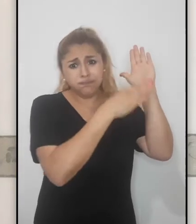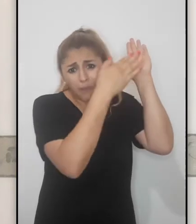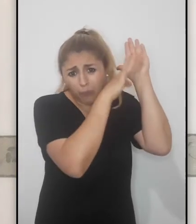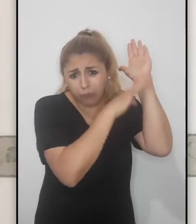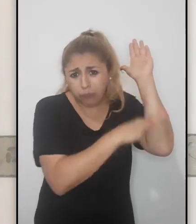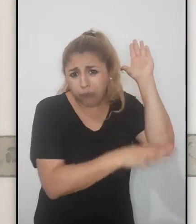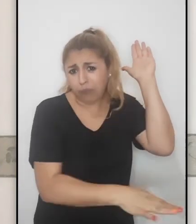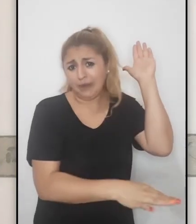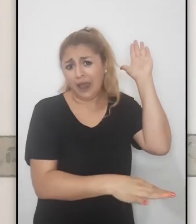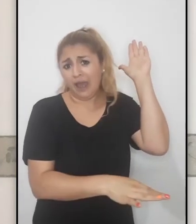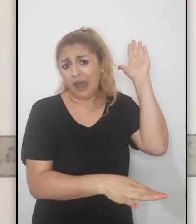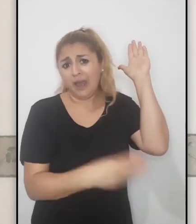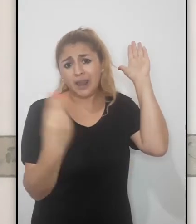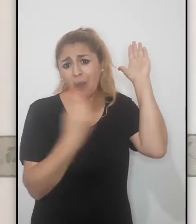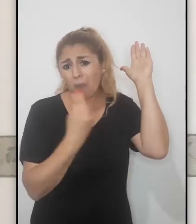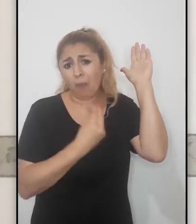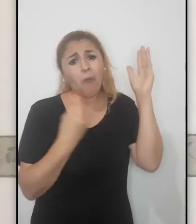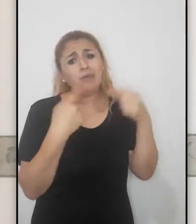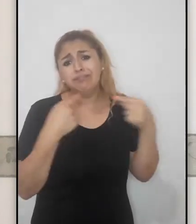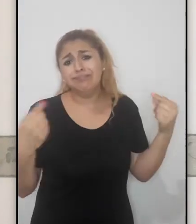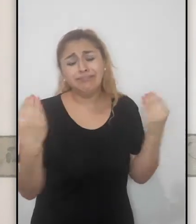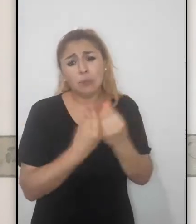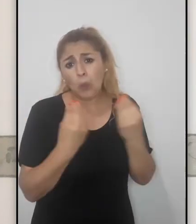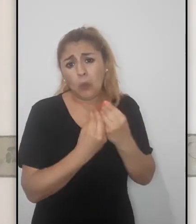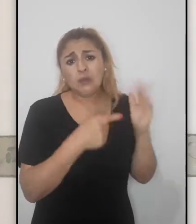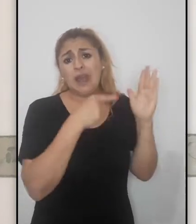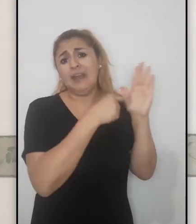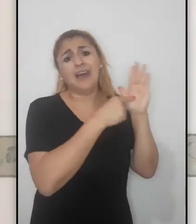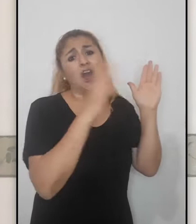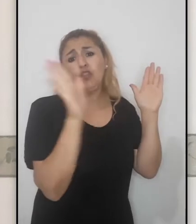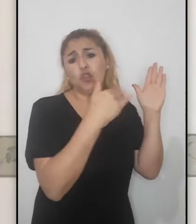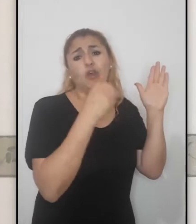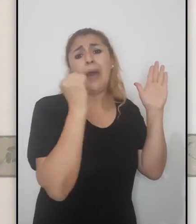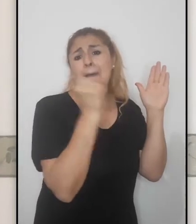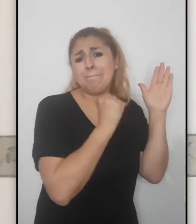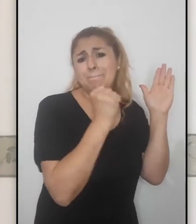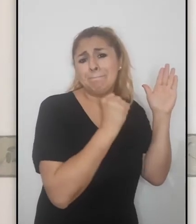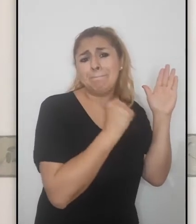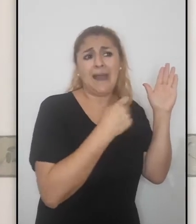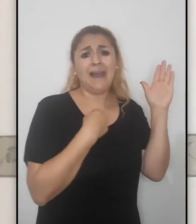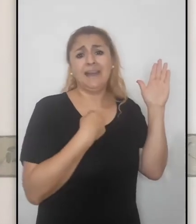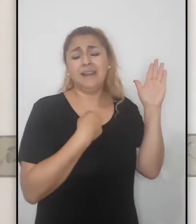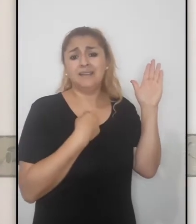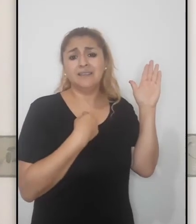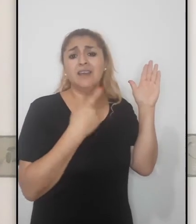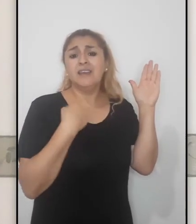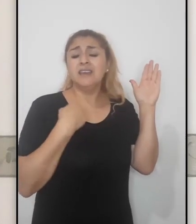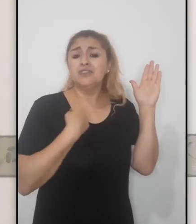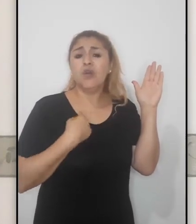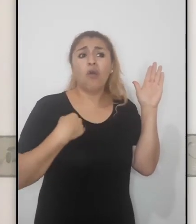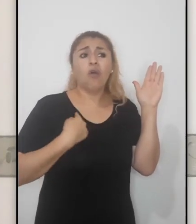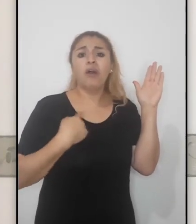de reglamentaciones de lo que es bueno o malo y atar a las personas con pesadas